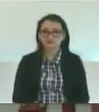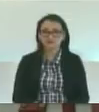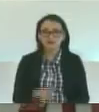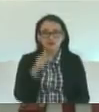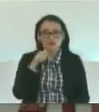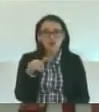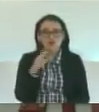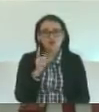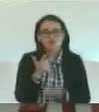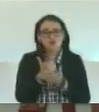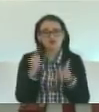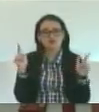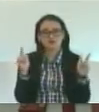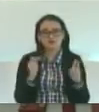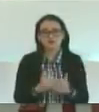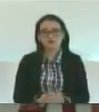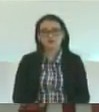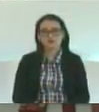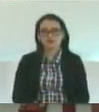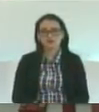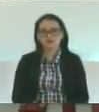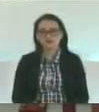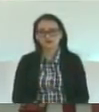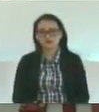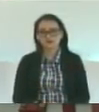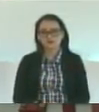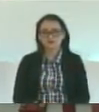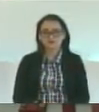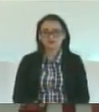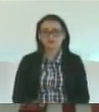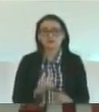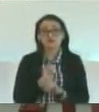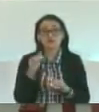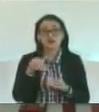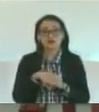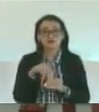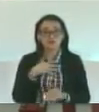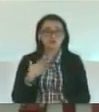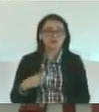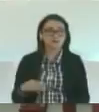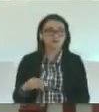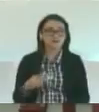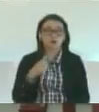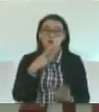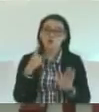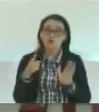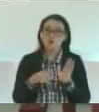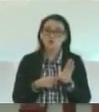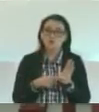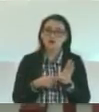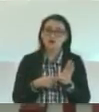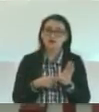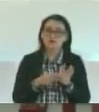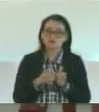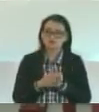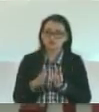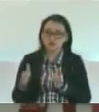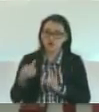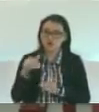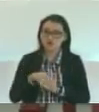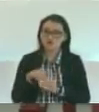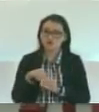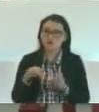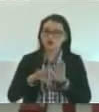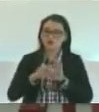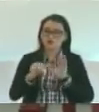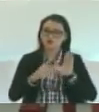exprese libremente, salir de estas elecciones presidenciales, cumplir el ciclo electoral